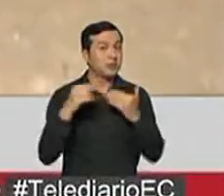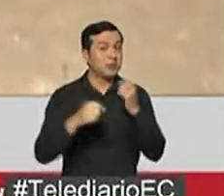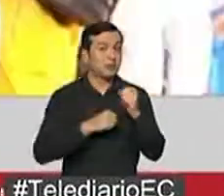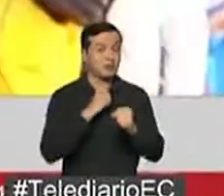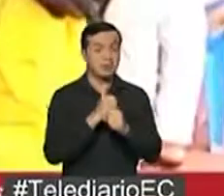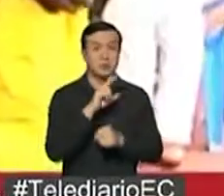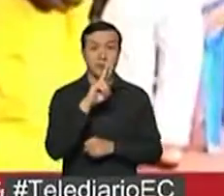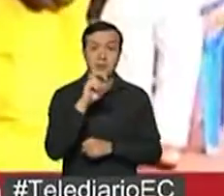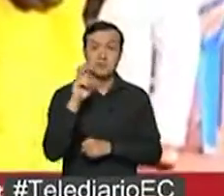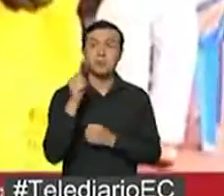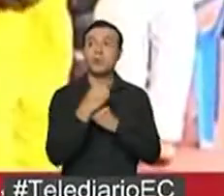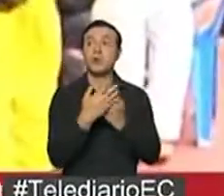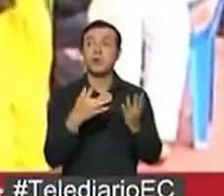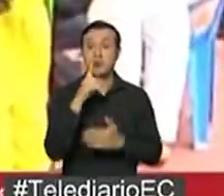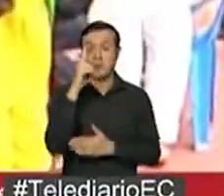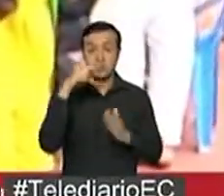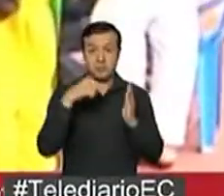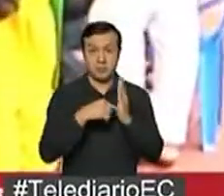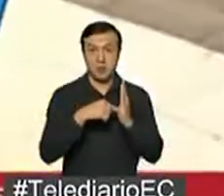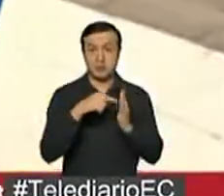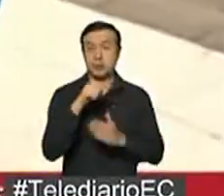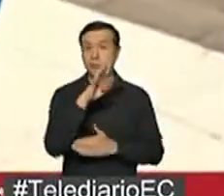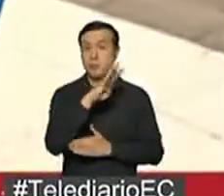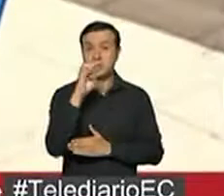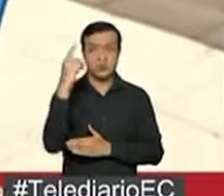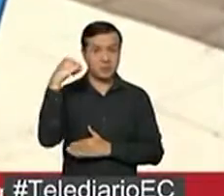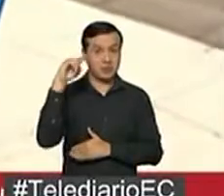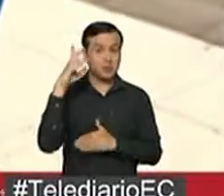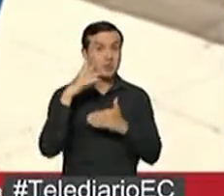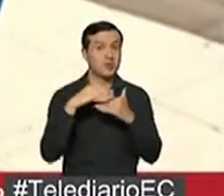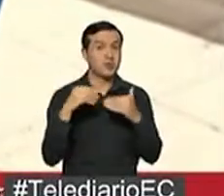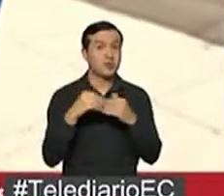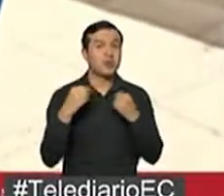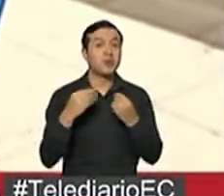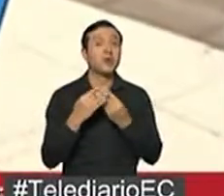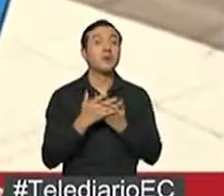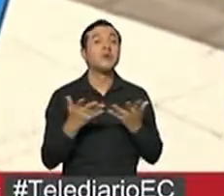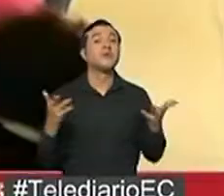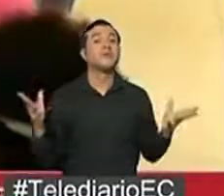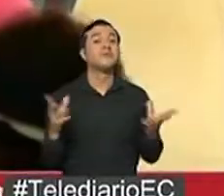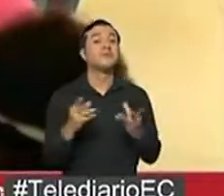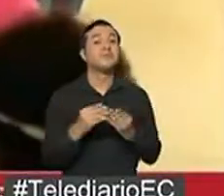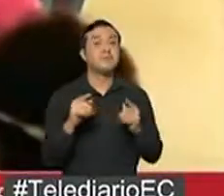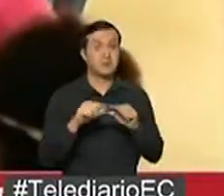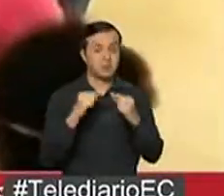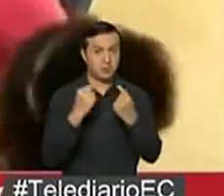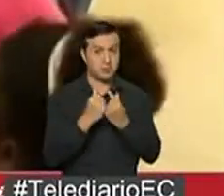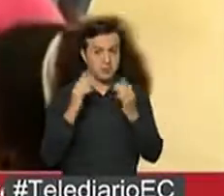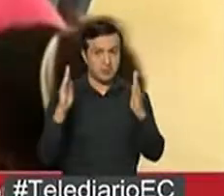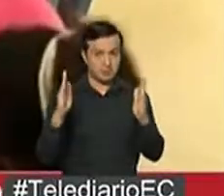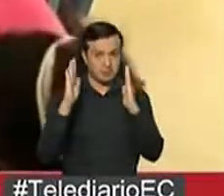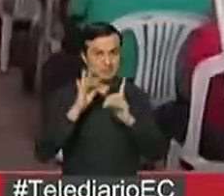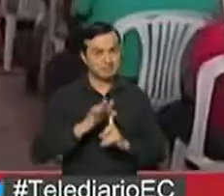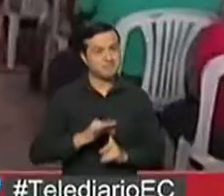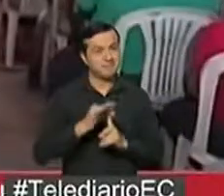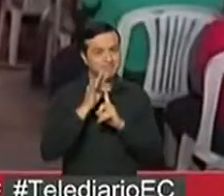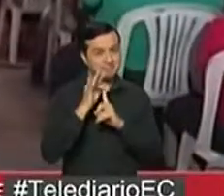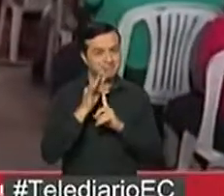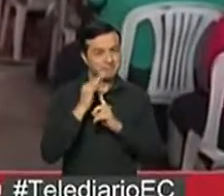es de 1400 millones de dólares que son destinados de manera integral a los grupos de atención prioritaria